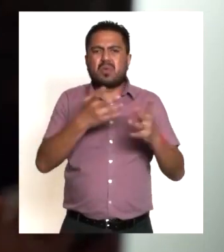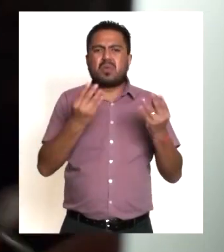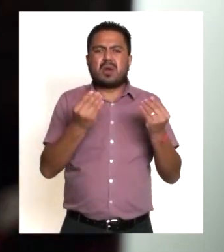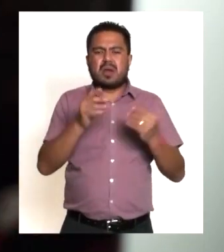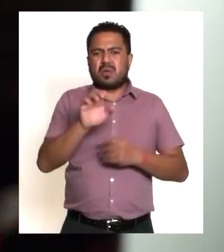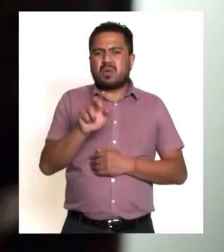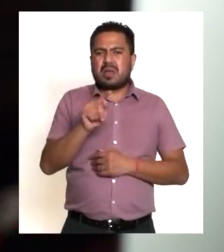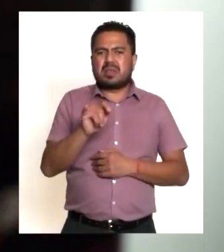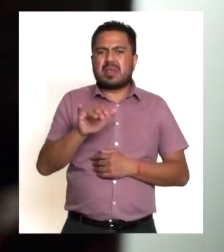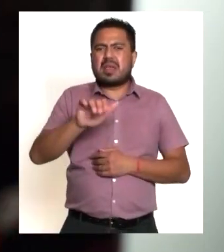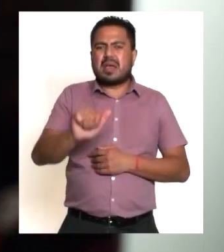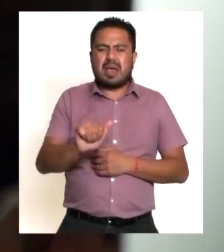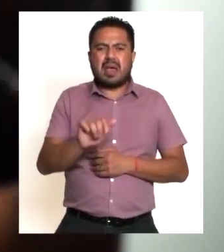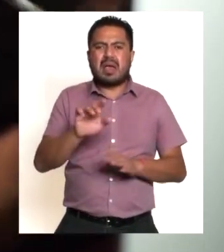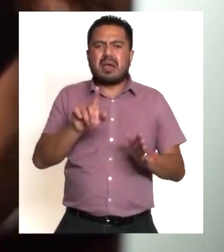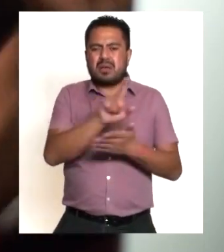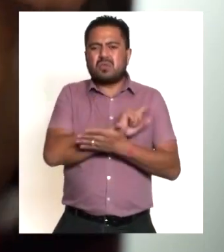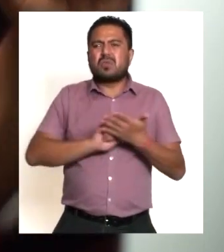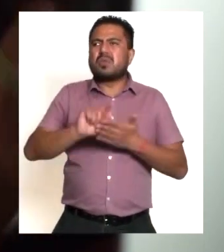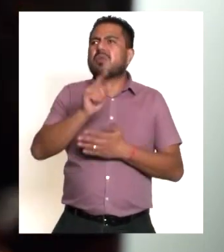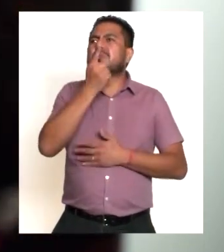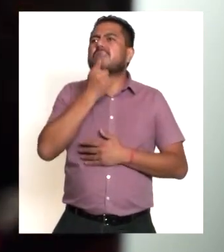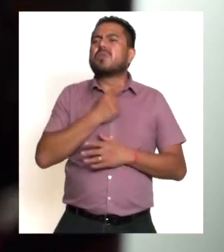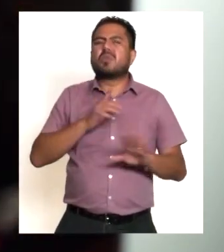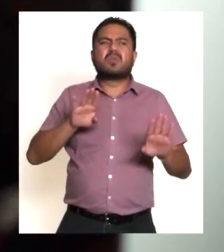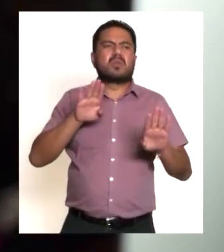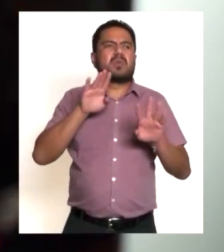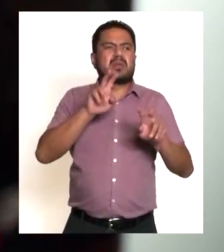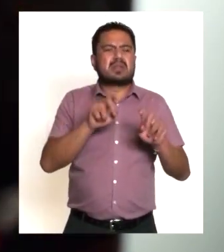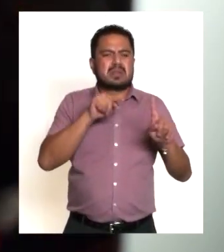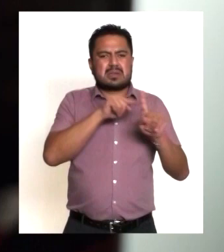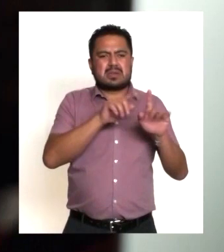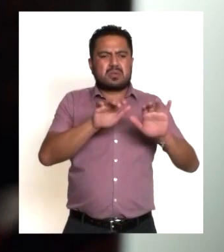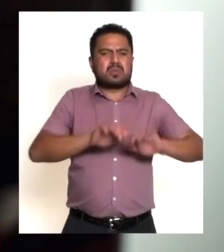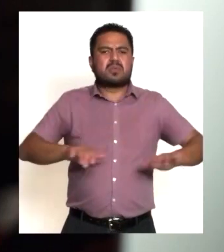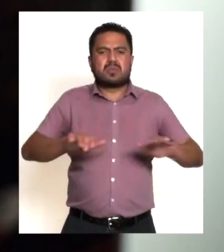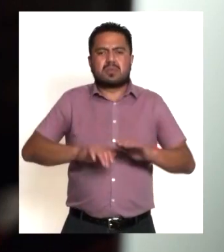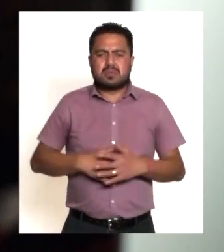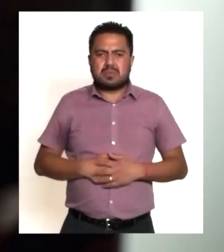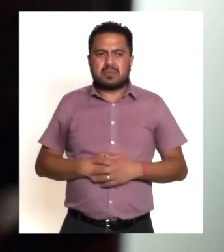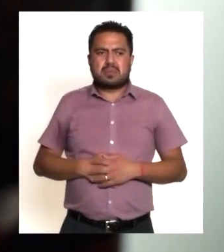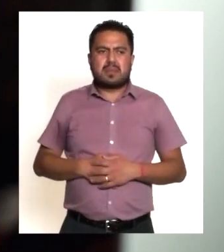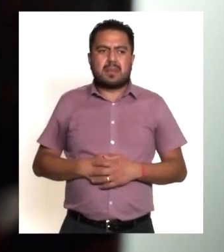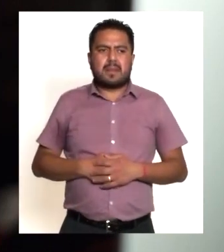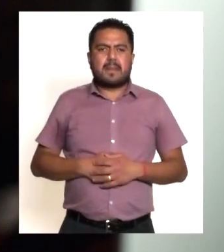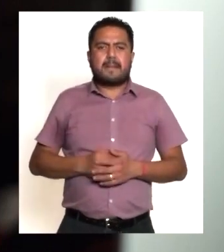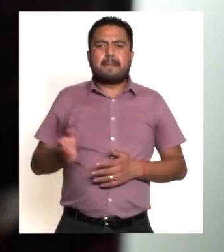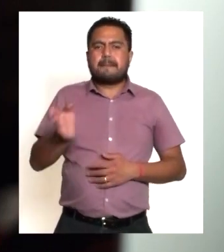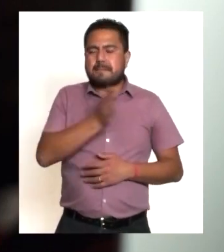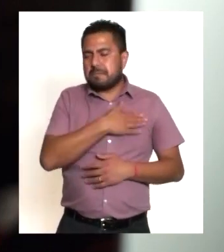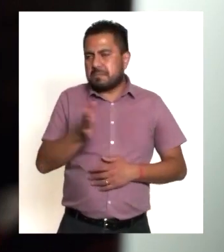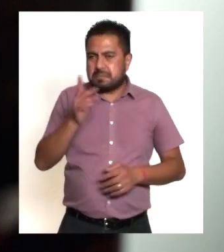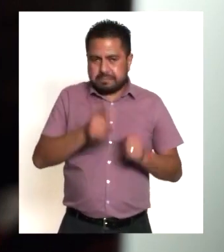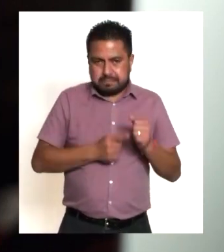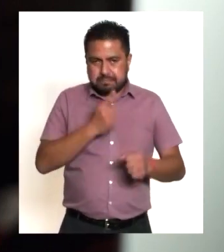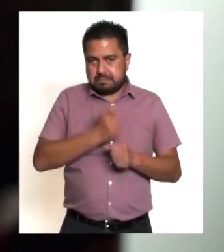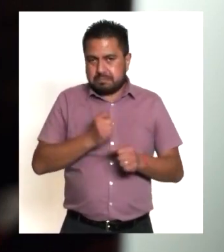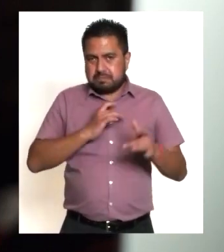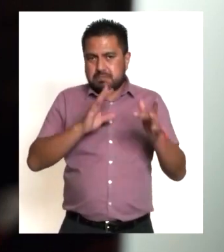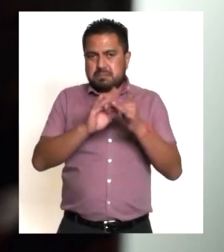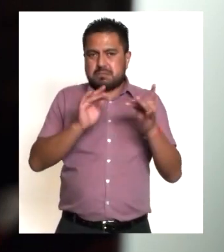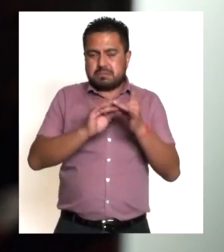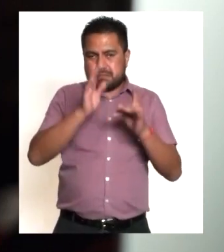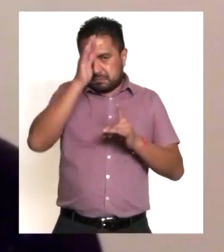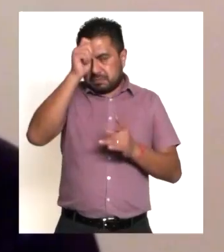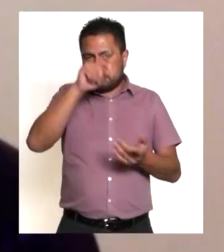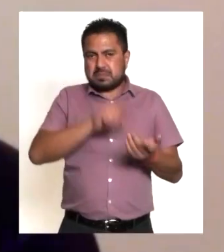computadoras cuánticas, ¿no? En un tweet, ¿qué nos podrías decir acerca de estas computadoras? Bueno, primero que nada,